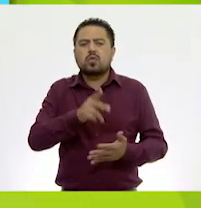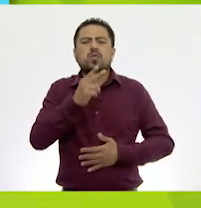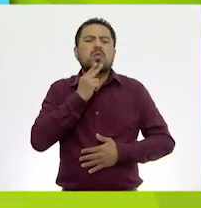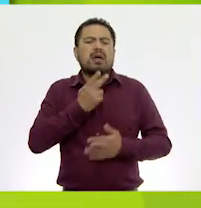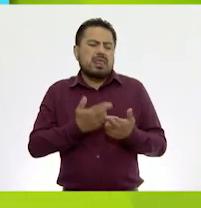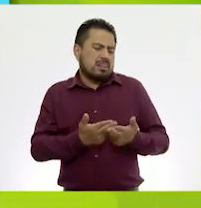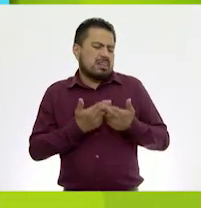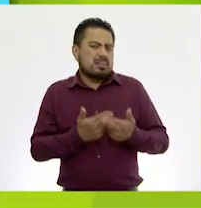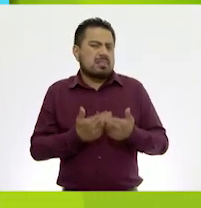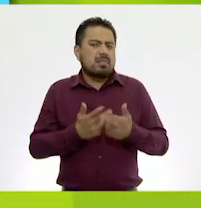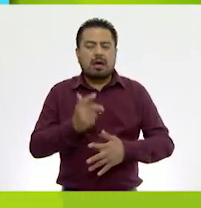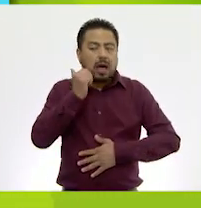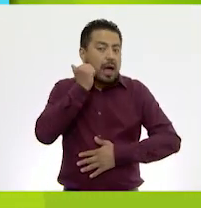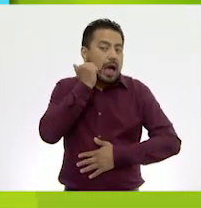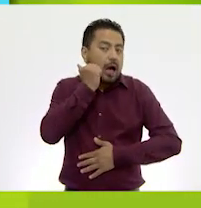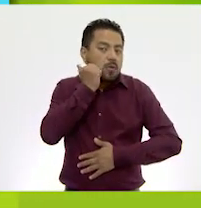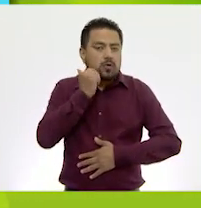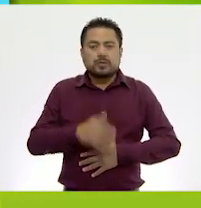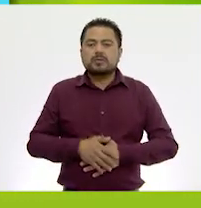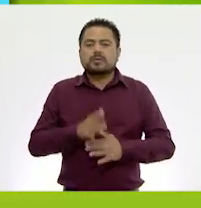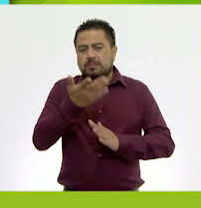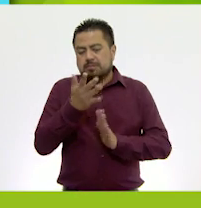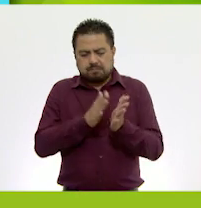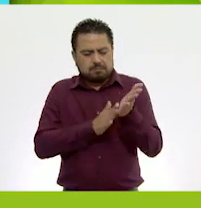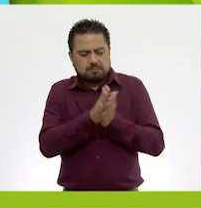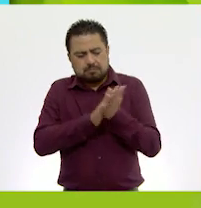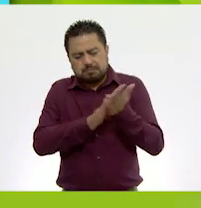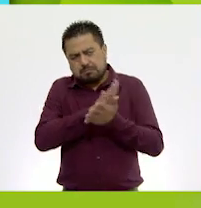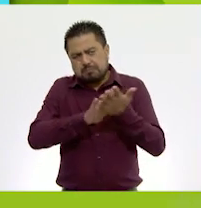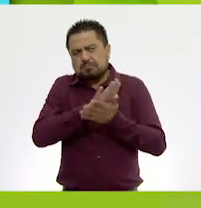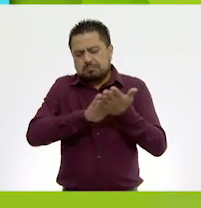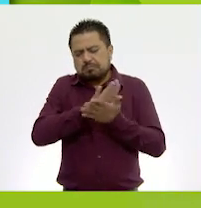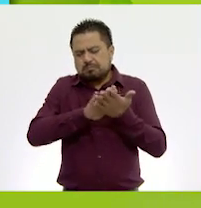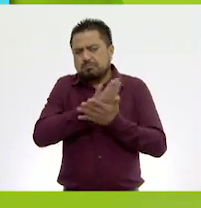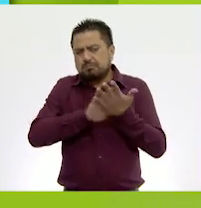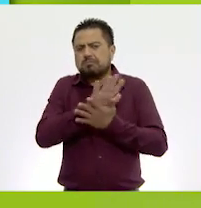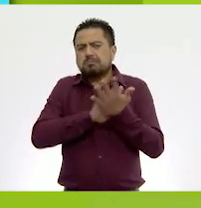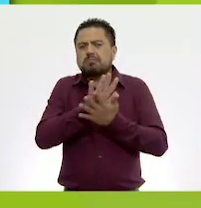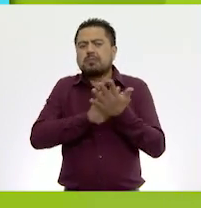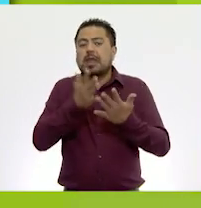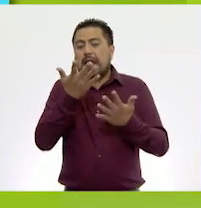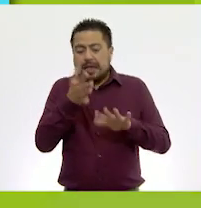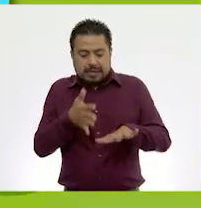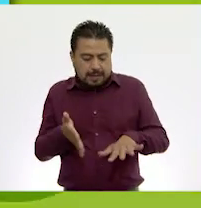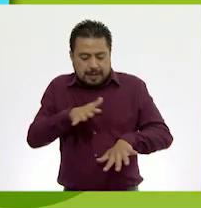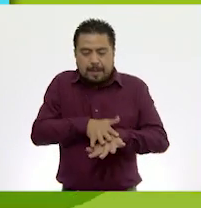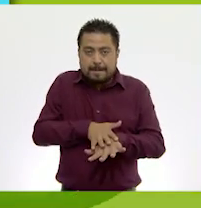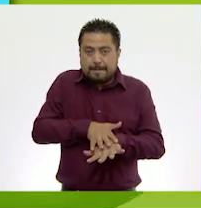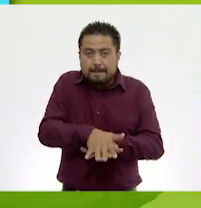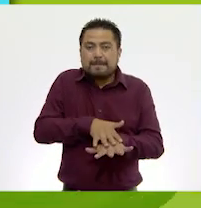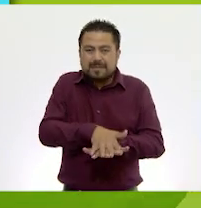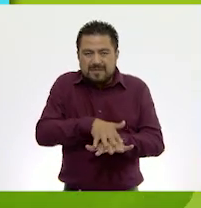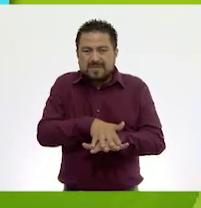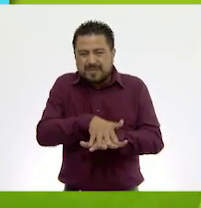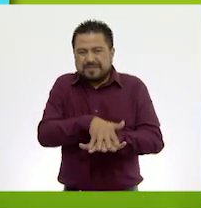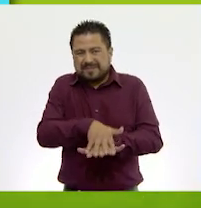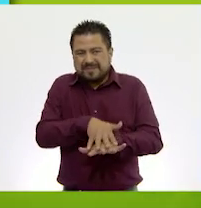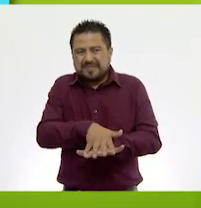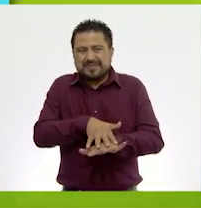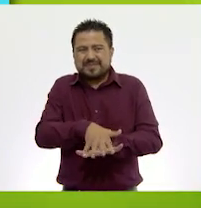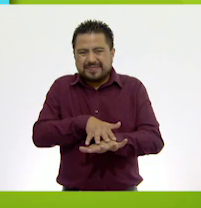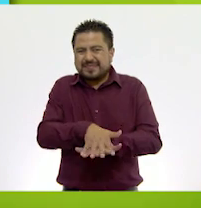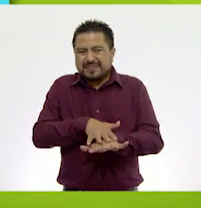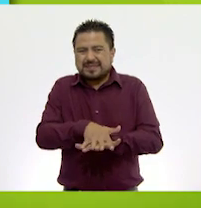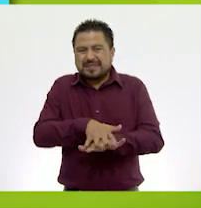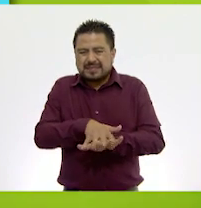Usa suficiente jabón. Frota tus palmas una con la otra. Ahora, frota la palma de una de tus manos contra el dorso